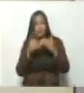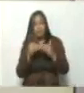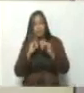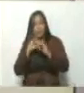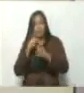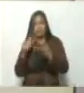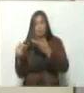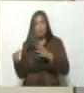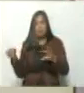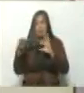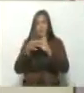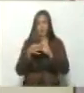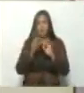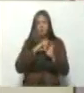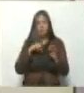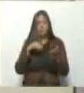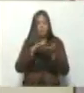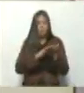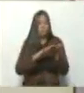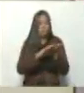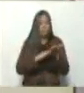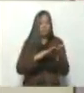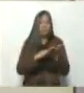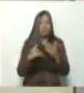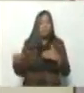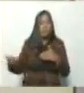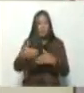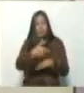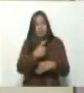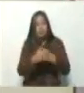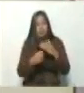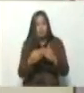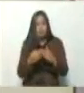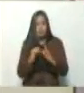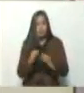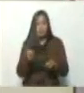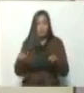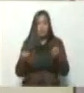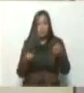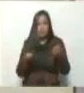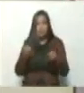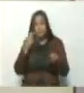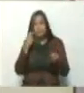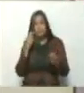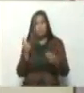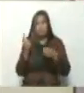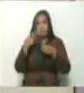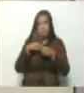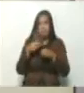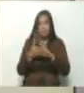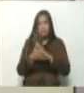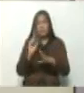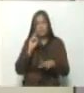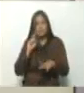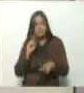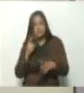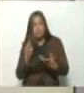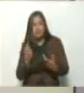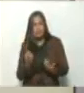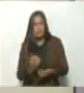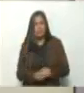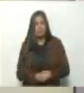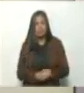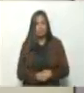a través de alianzas para poder resolver la recolección. Pero el tema de los contenedores, que también nos suma allí, ¿qué requieren con respecto a